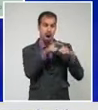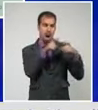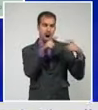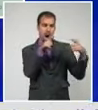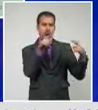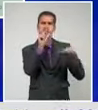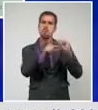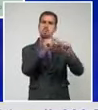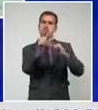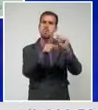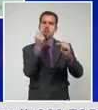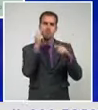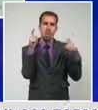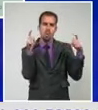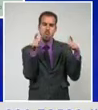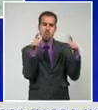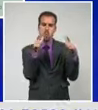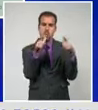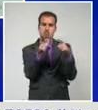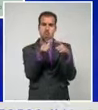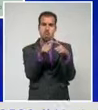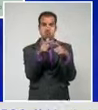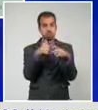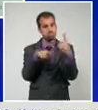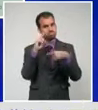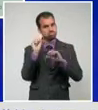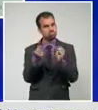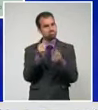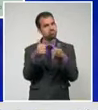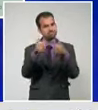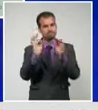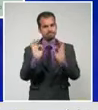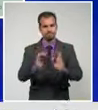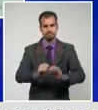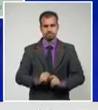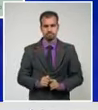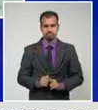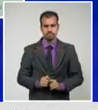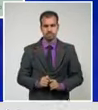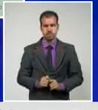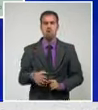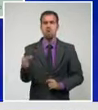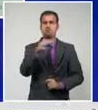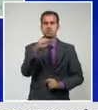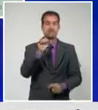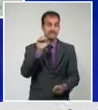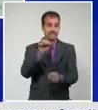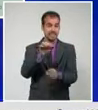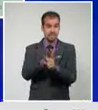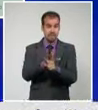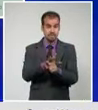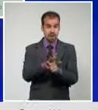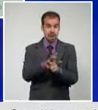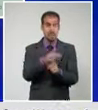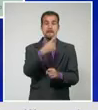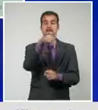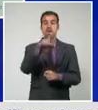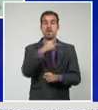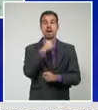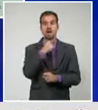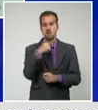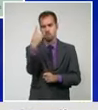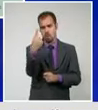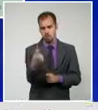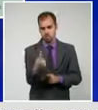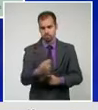esta provincia. Los 2 casos de ayer, pues de los municipios Chambas y 1 de enero.